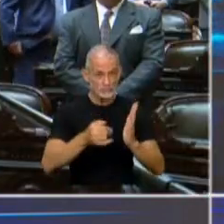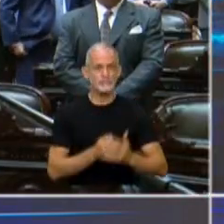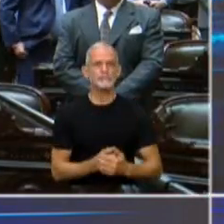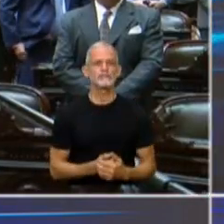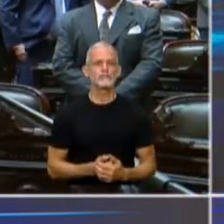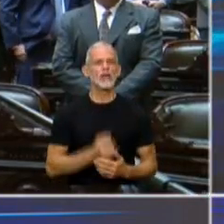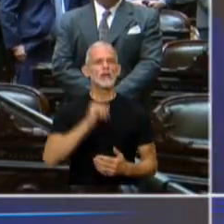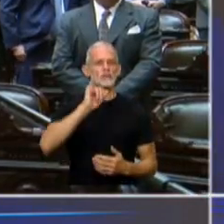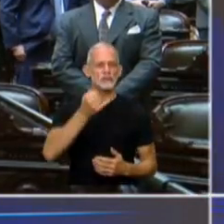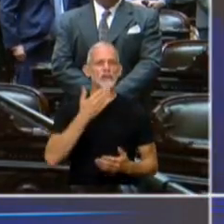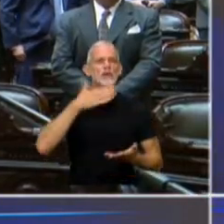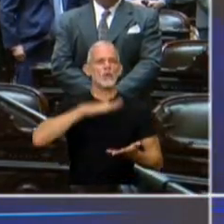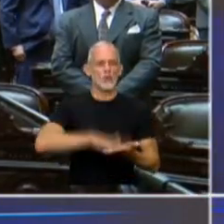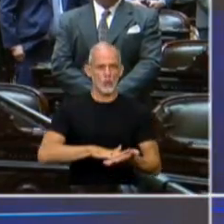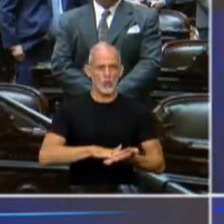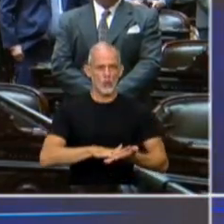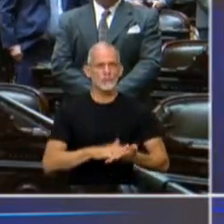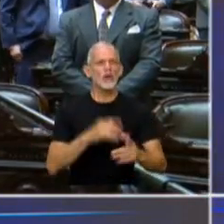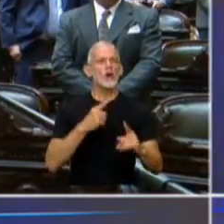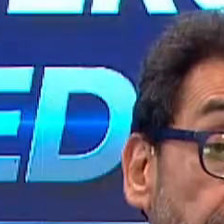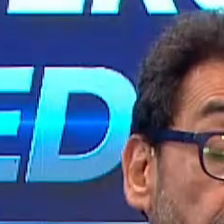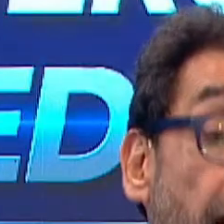la relación de Gustavo Sáenz,